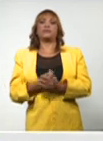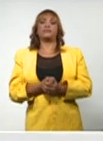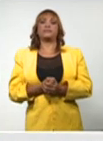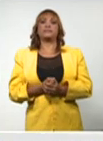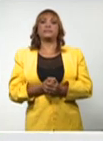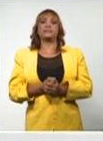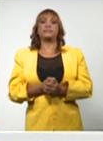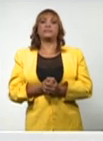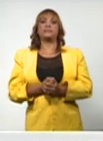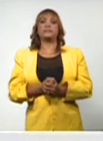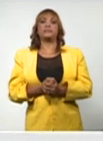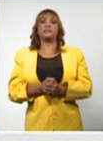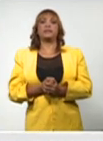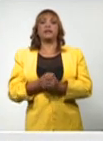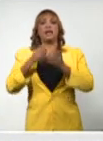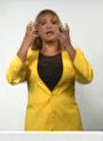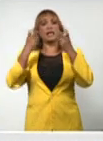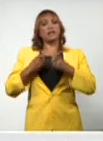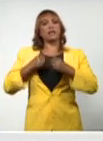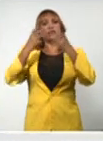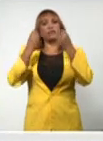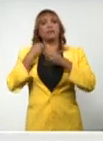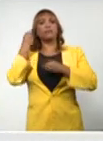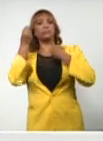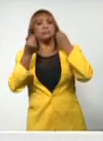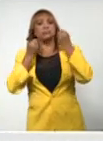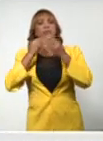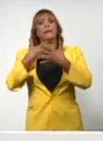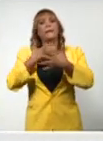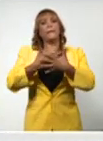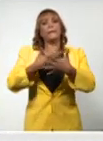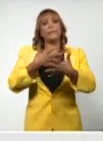Como resultado del análisis de estas